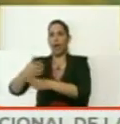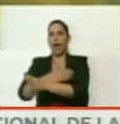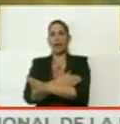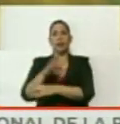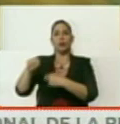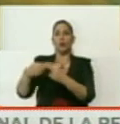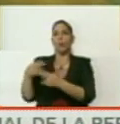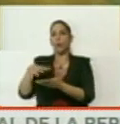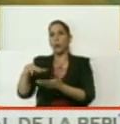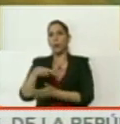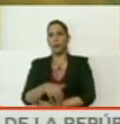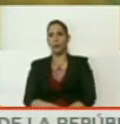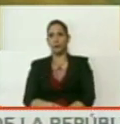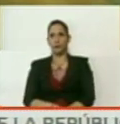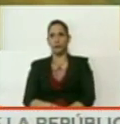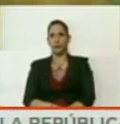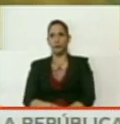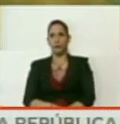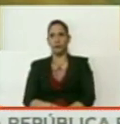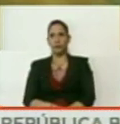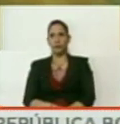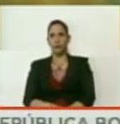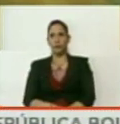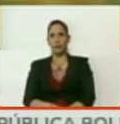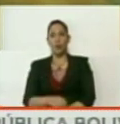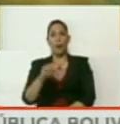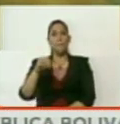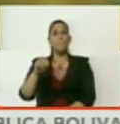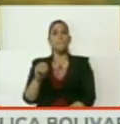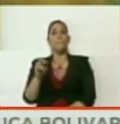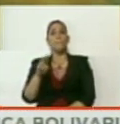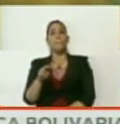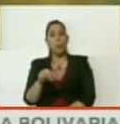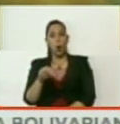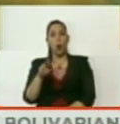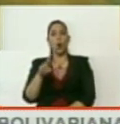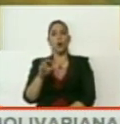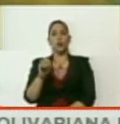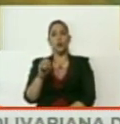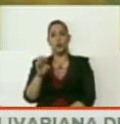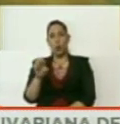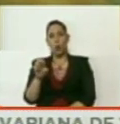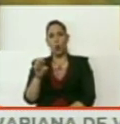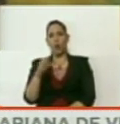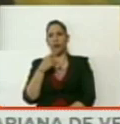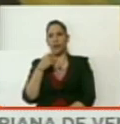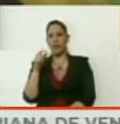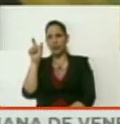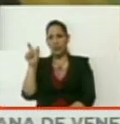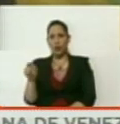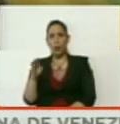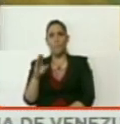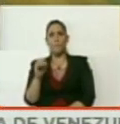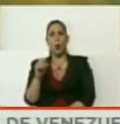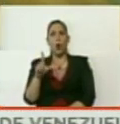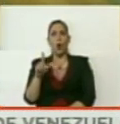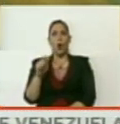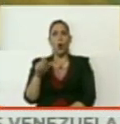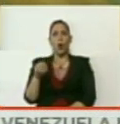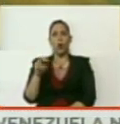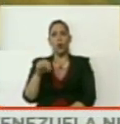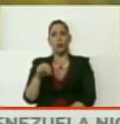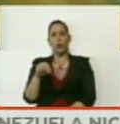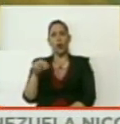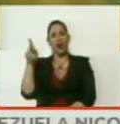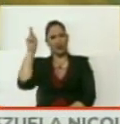situación. La doctrina Monroe la invoca el señor Bolton hoy en Lima. Dice que amenaza a